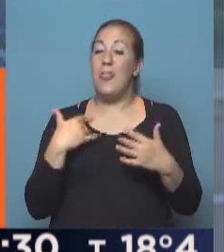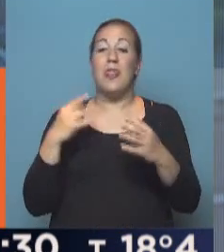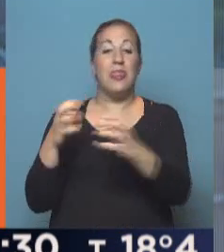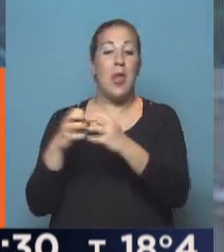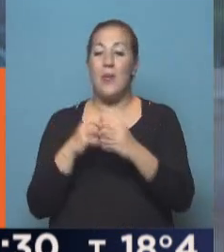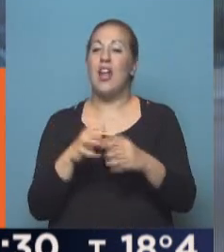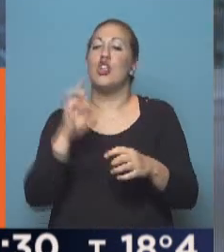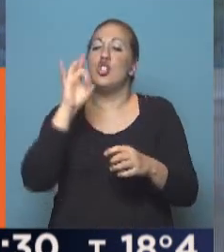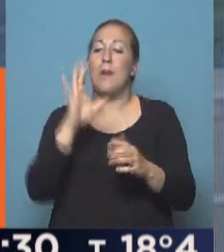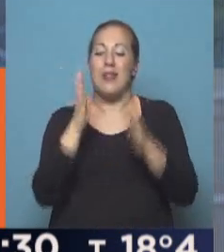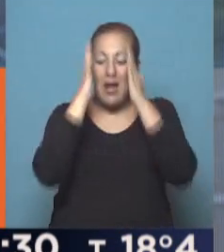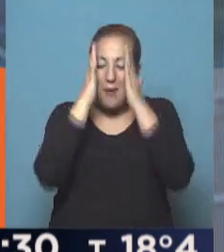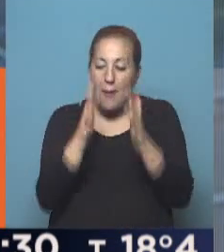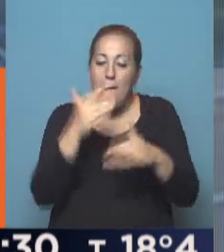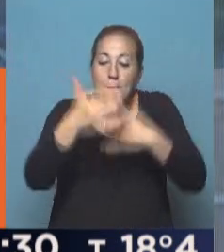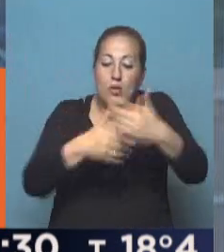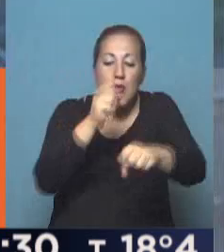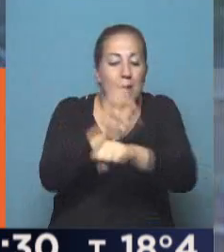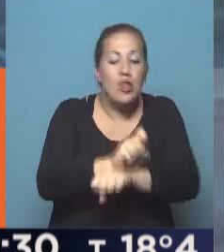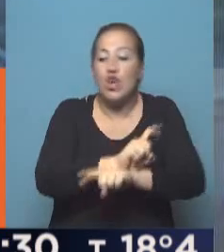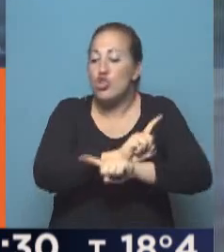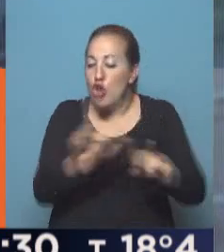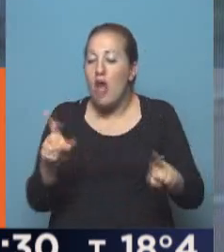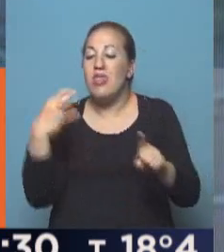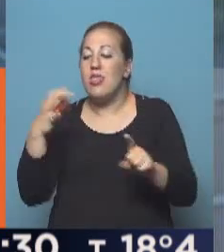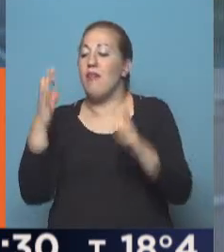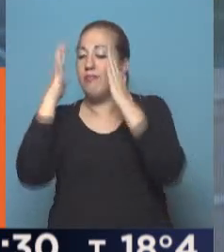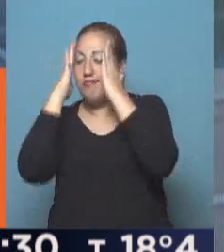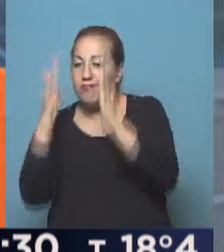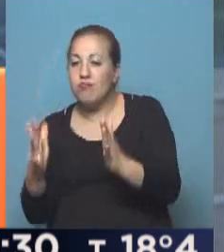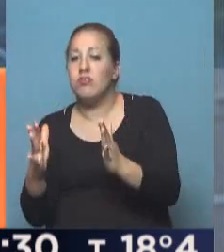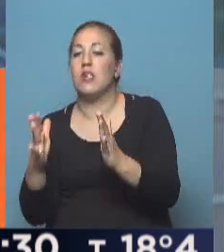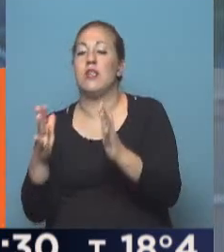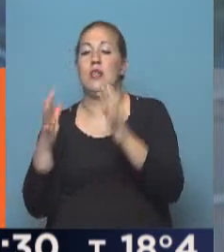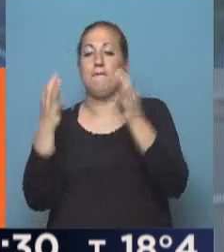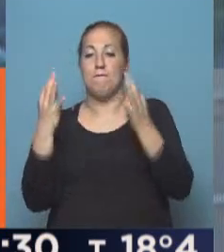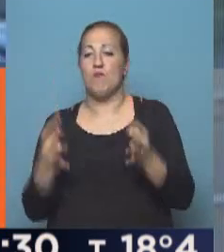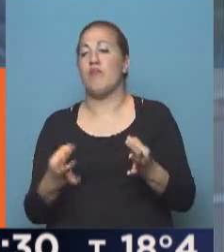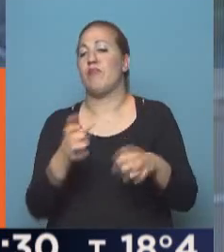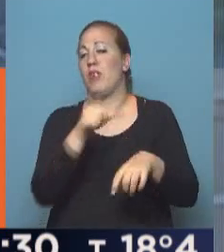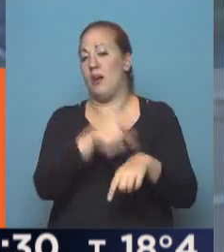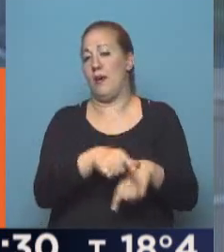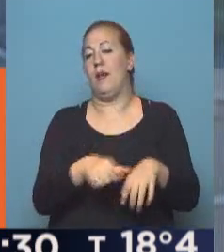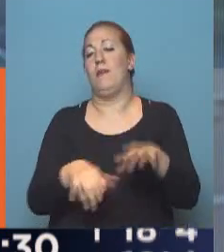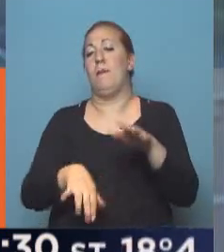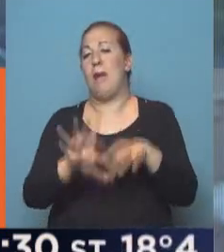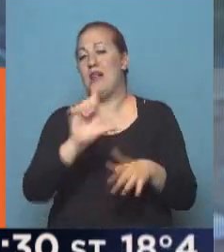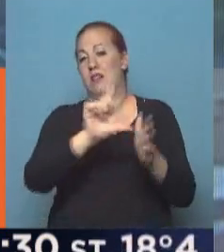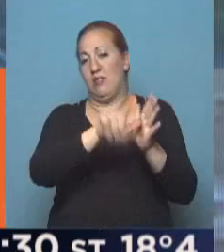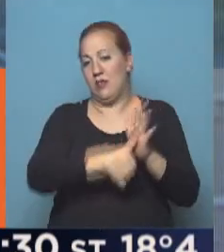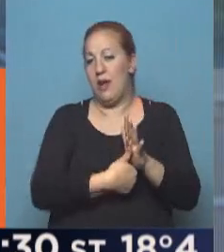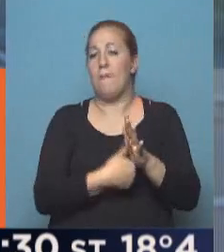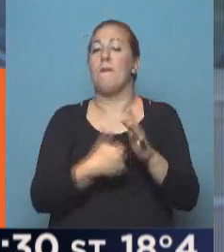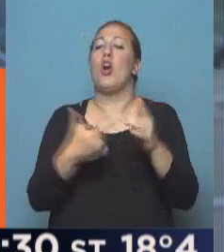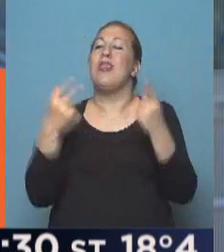centrarse en el proceso penal sino desvincularse de un proceso penal que por cierto lleva muchísimo más el tiempo y